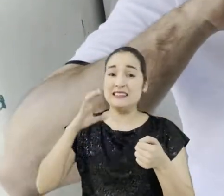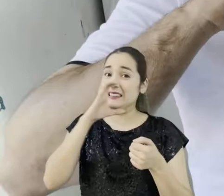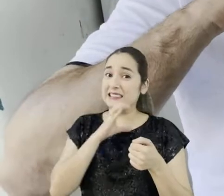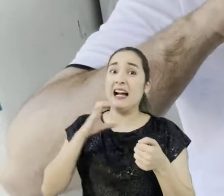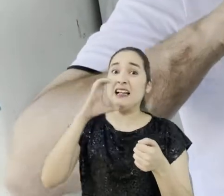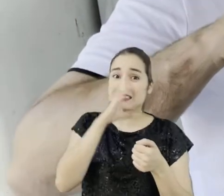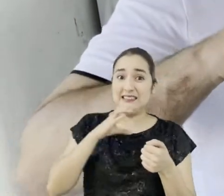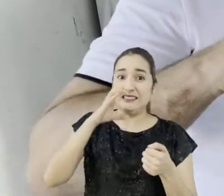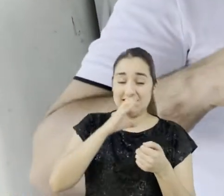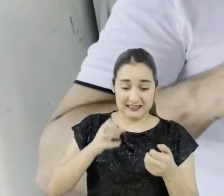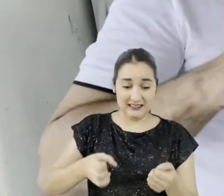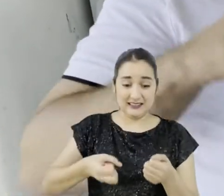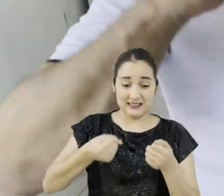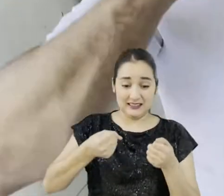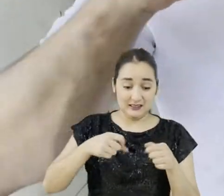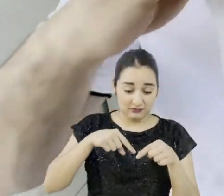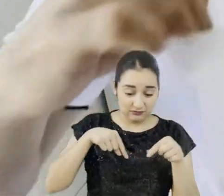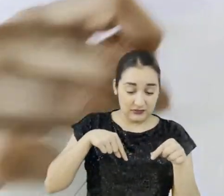¿Dónde está?